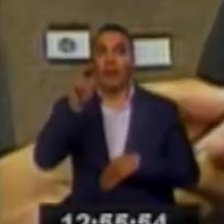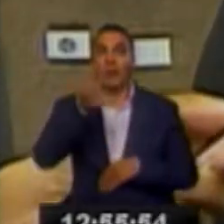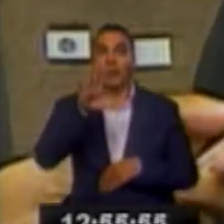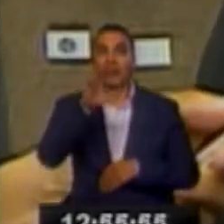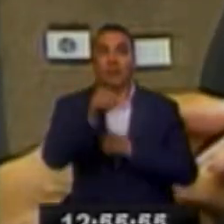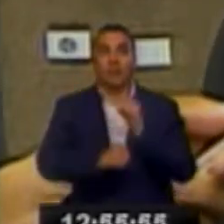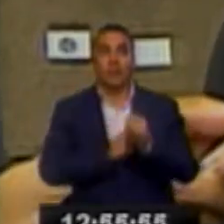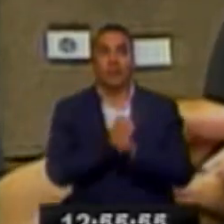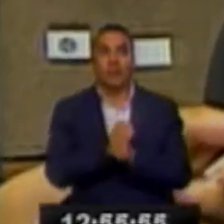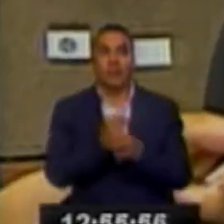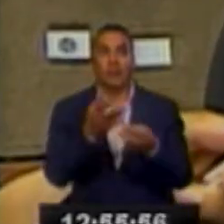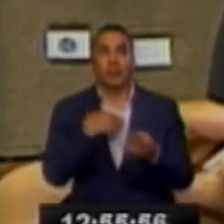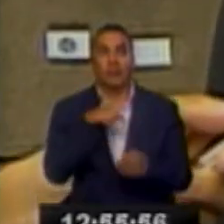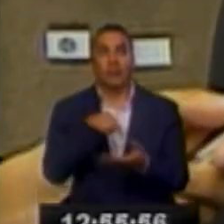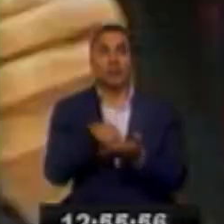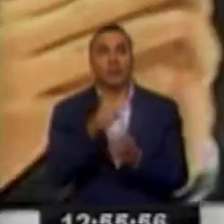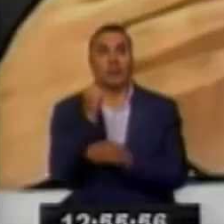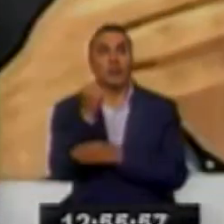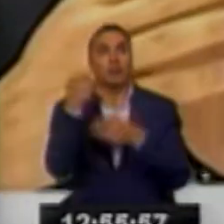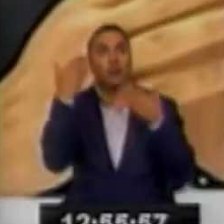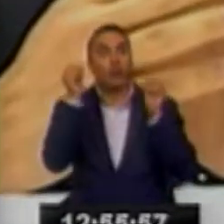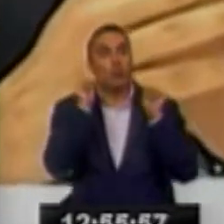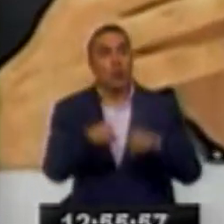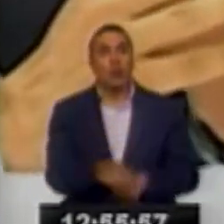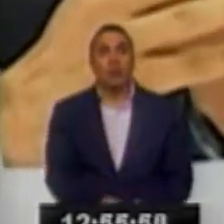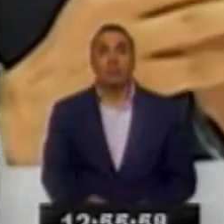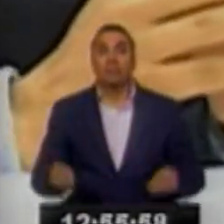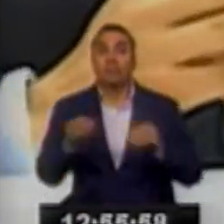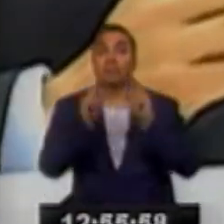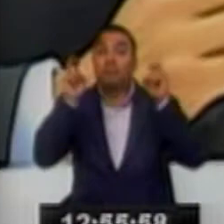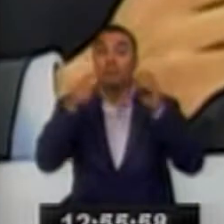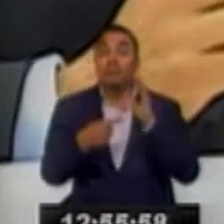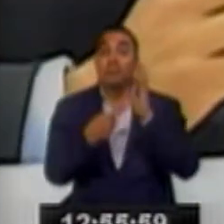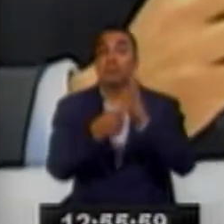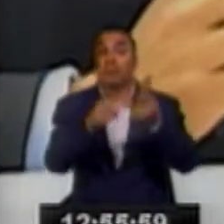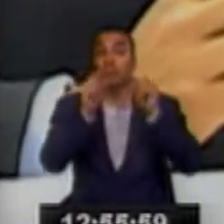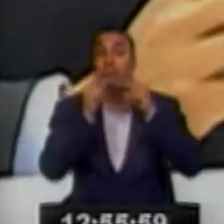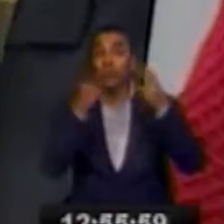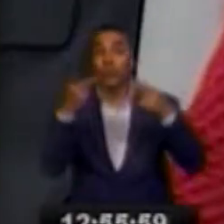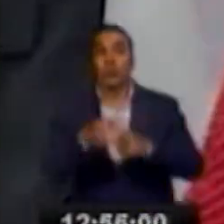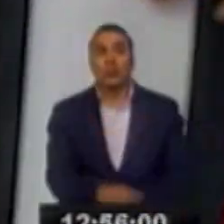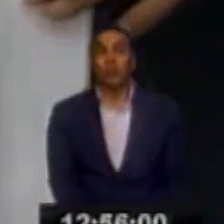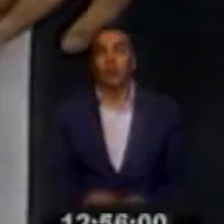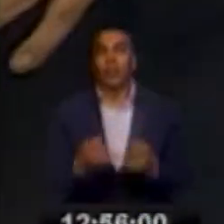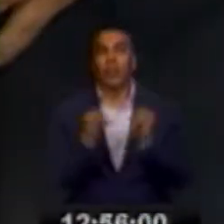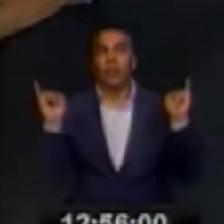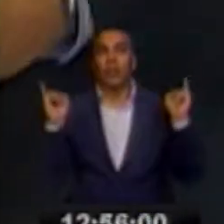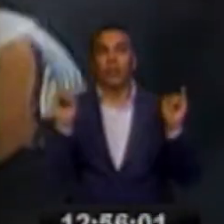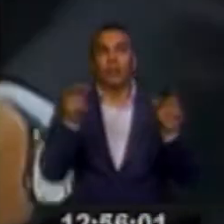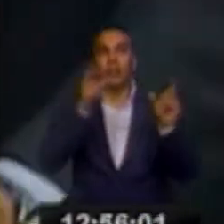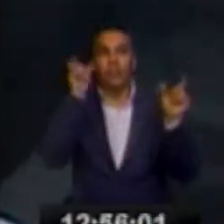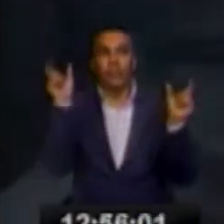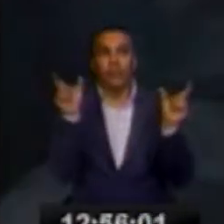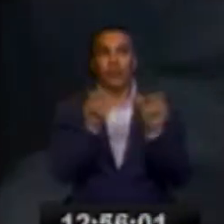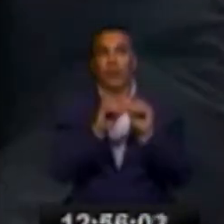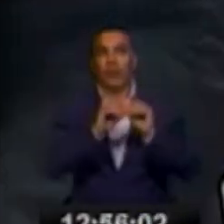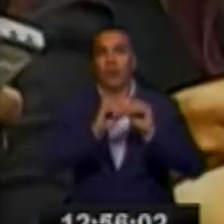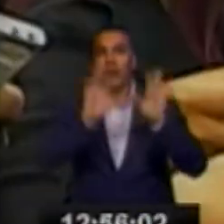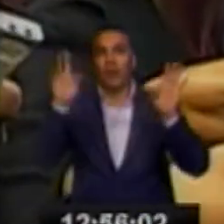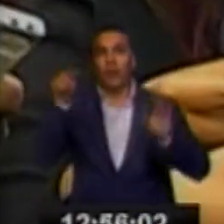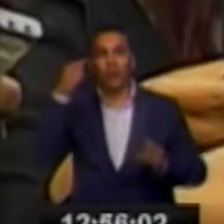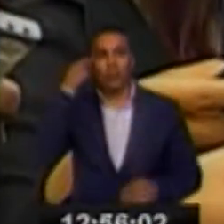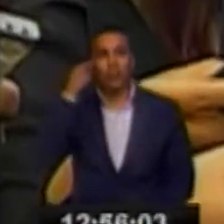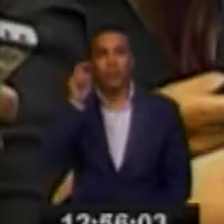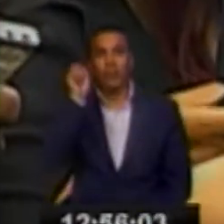años de edad y estar en goce de los derechos políticos. Otro de los temas que plantea la consulta es la independencia de la Fiscalía General del Estado.